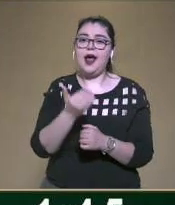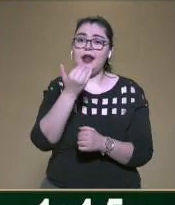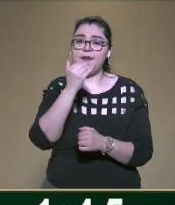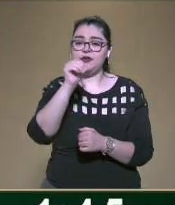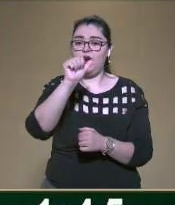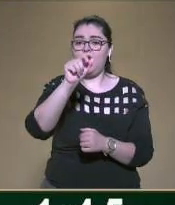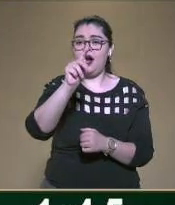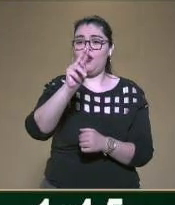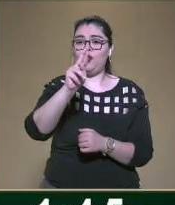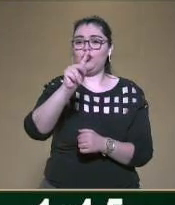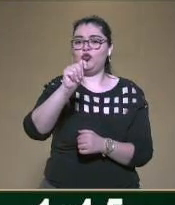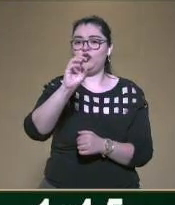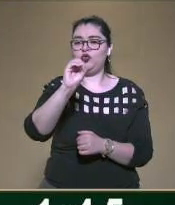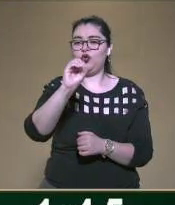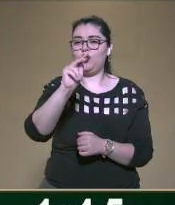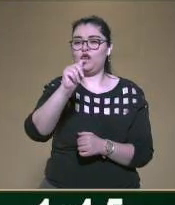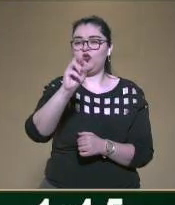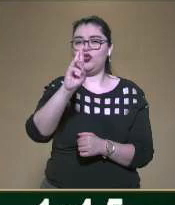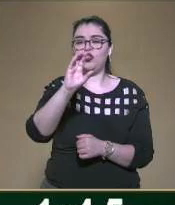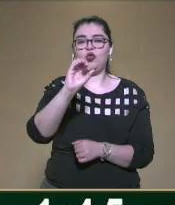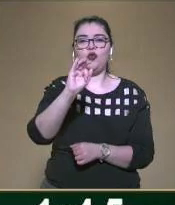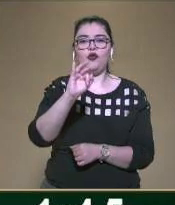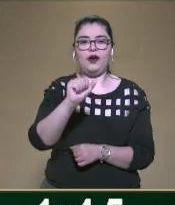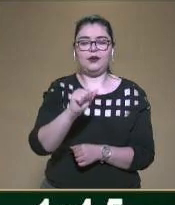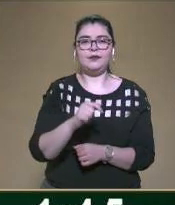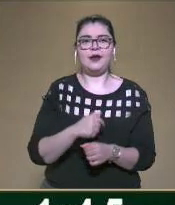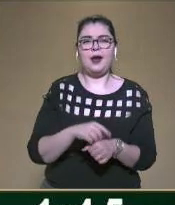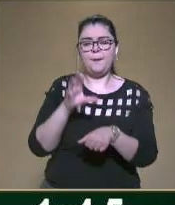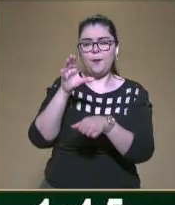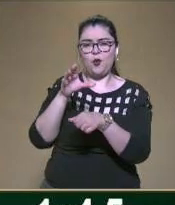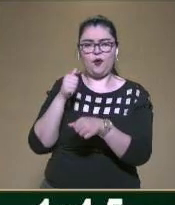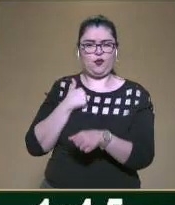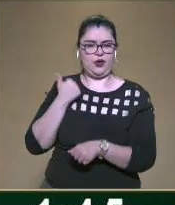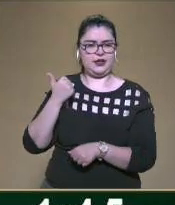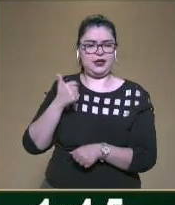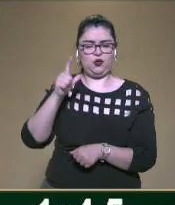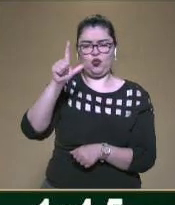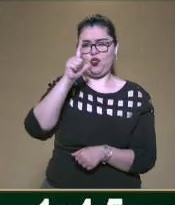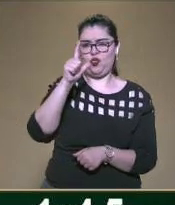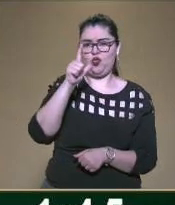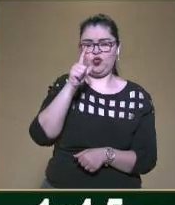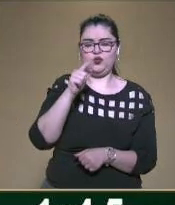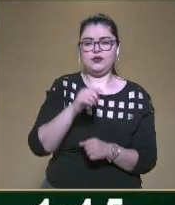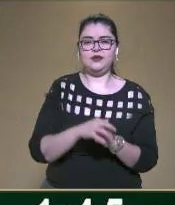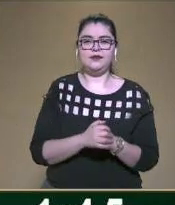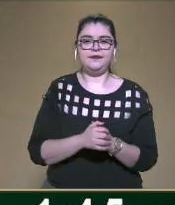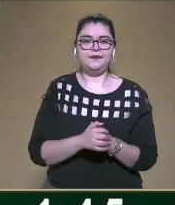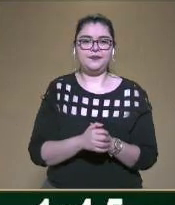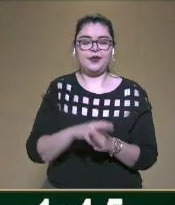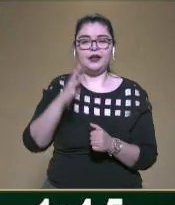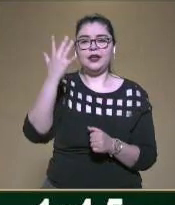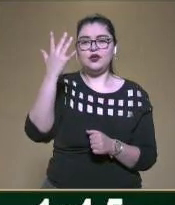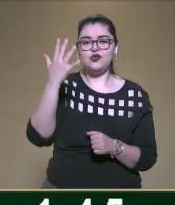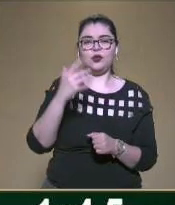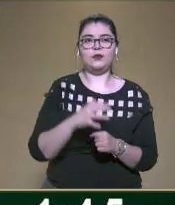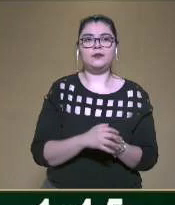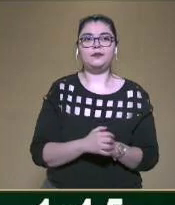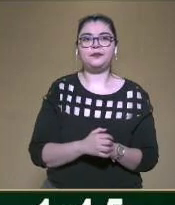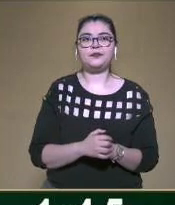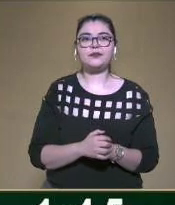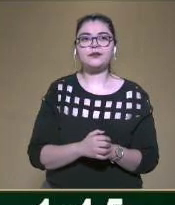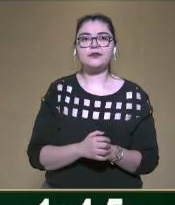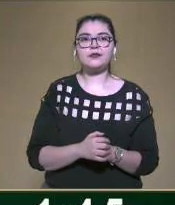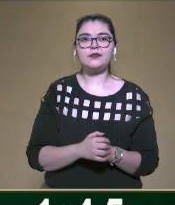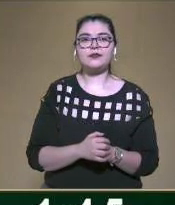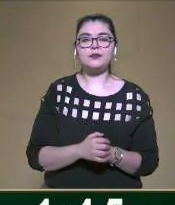que es un proceso general en el que las plantas aprovechan la luz del sol, agua, sales minerales y el dióxido de carbono por el medio